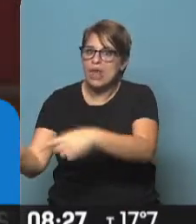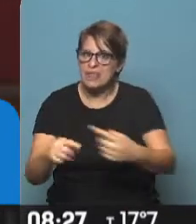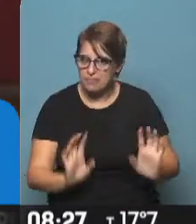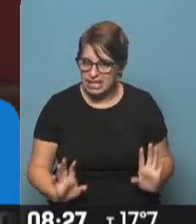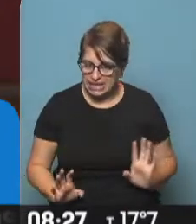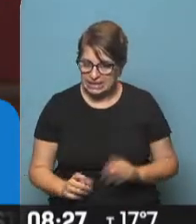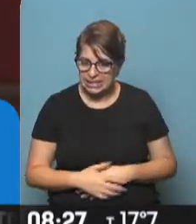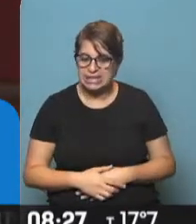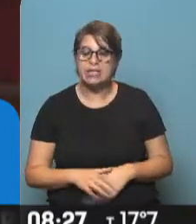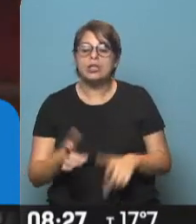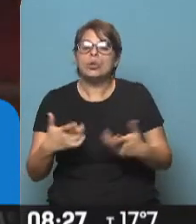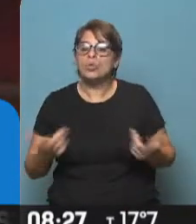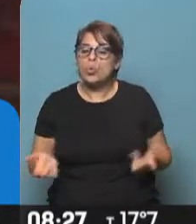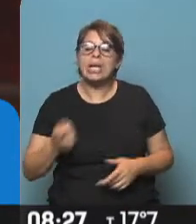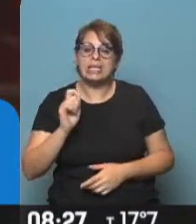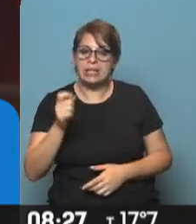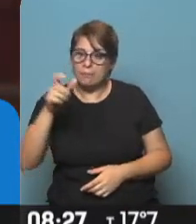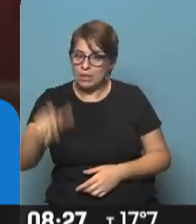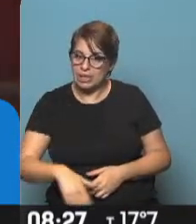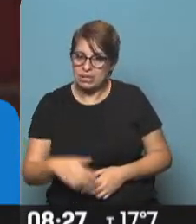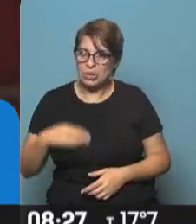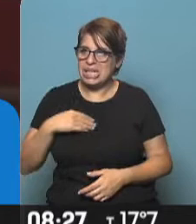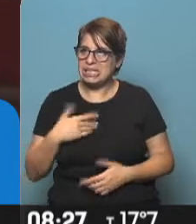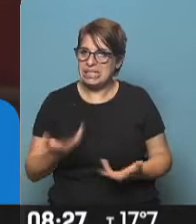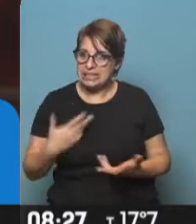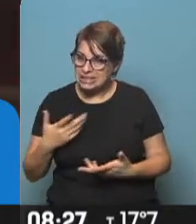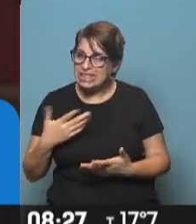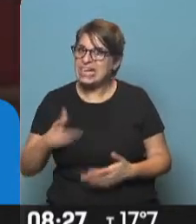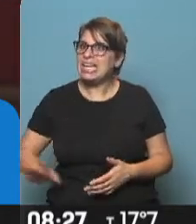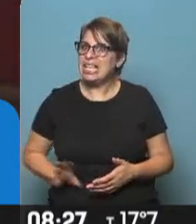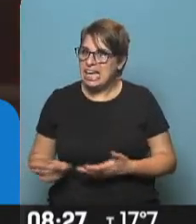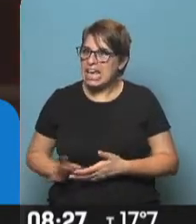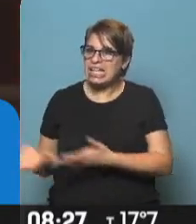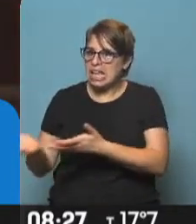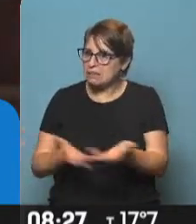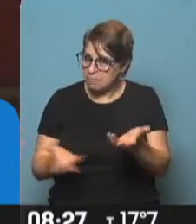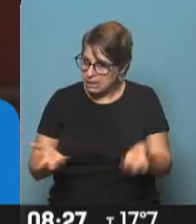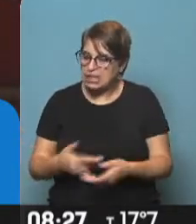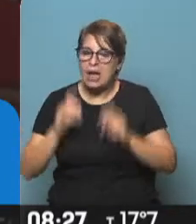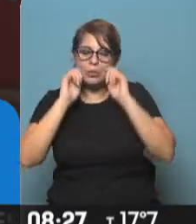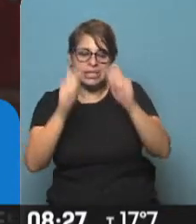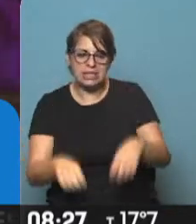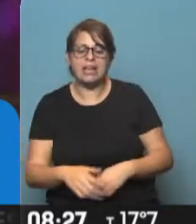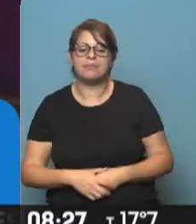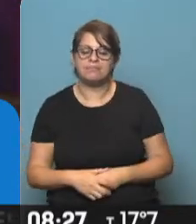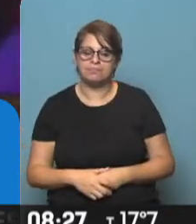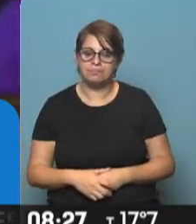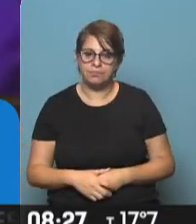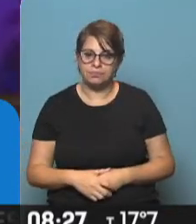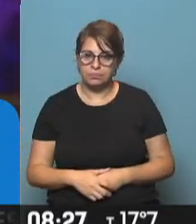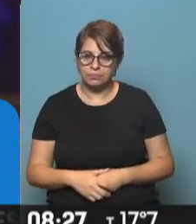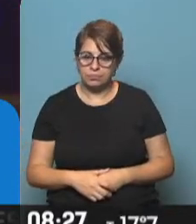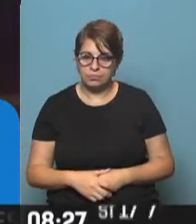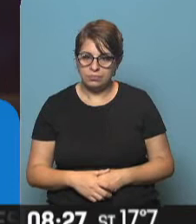prácticamente no hay quien no se sienta pelado esté invitado a ir en